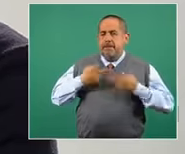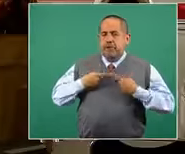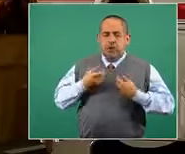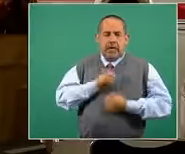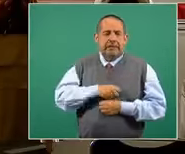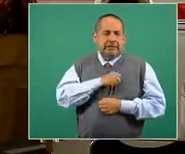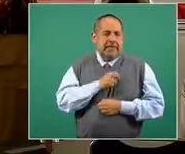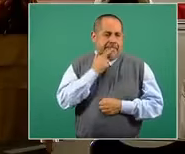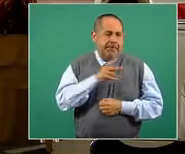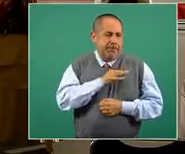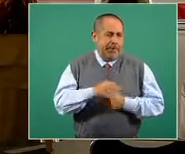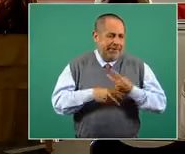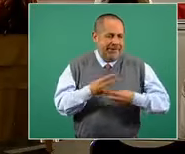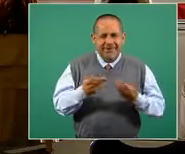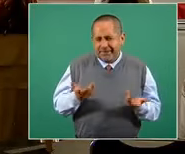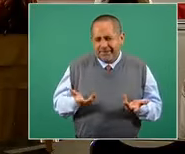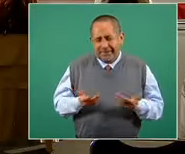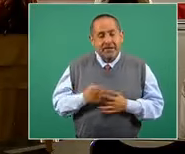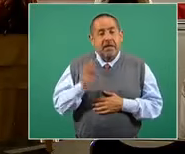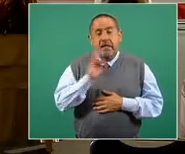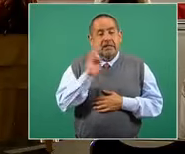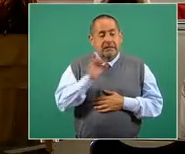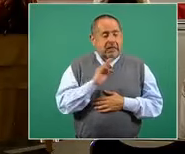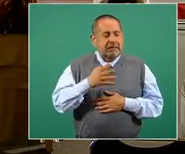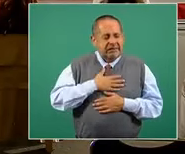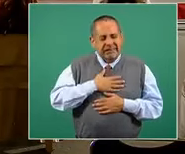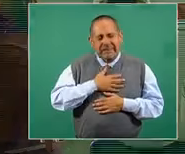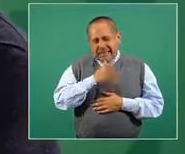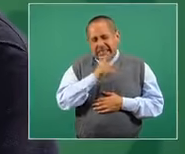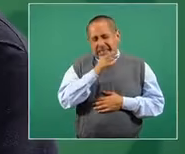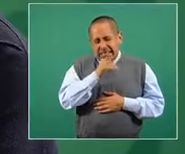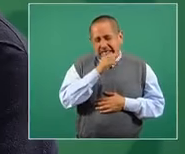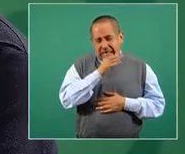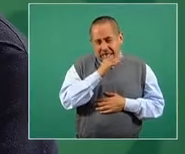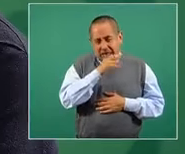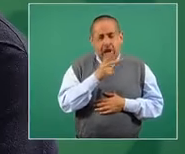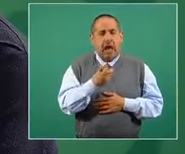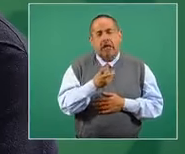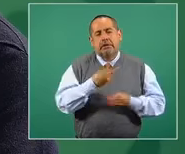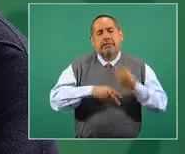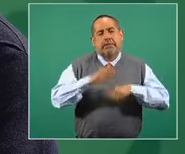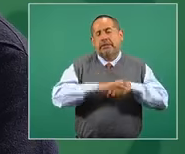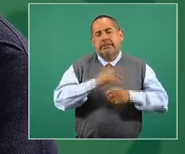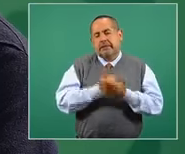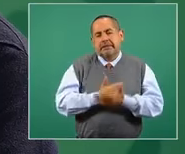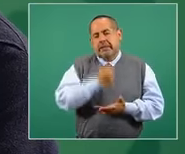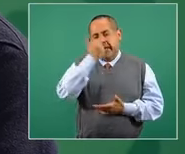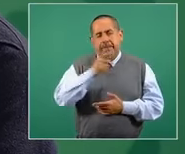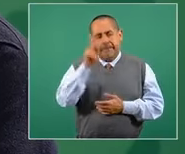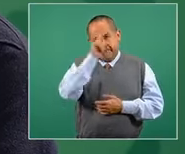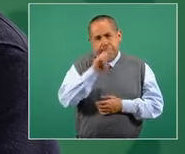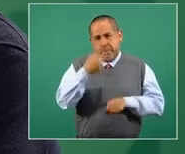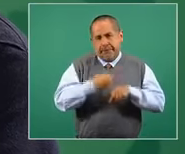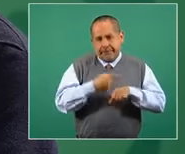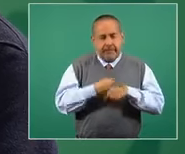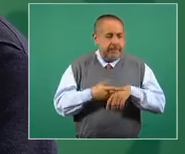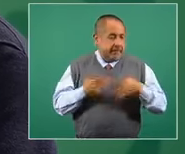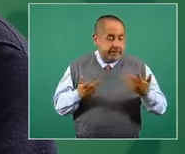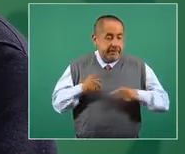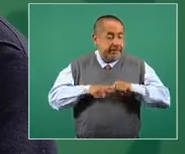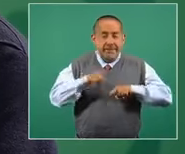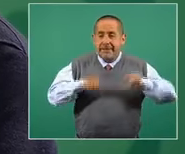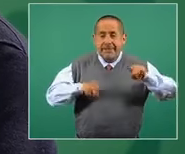recuperarse. Cuando esta respuesta inmunológica es menor, entonces es ahí donde vemos la gravedad de la enfermedad y en su